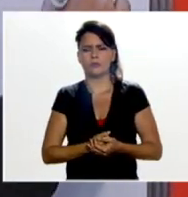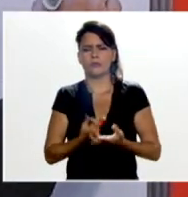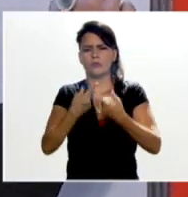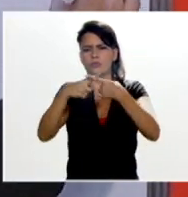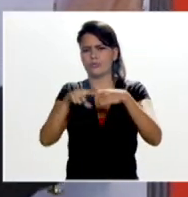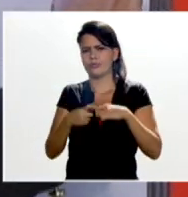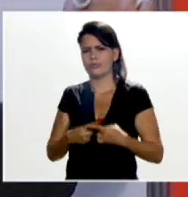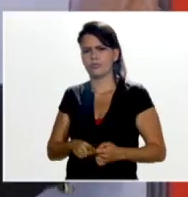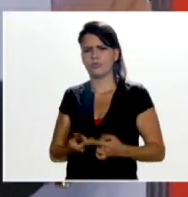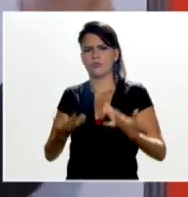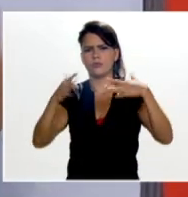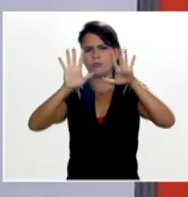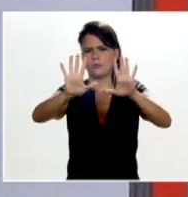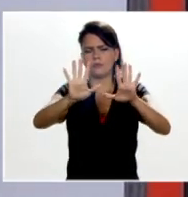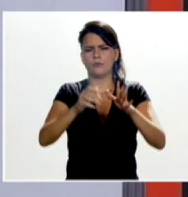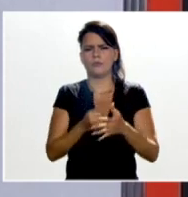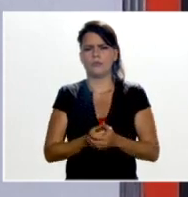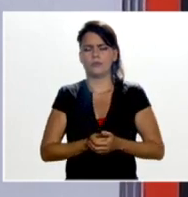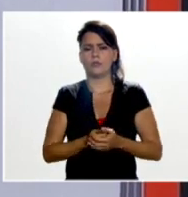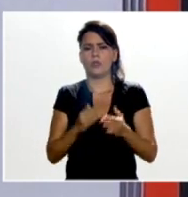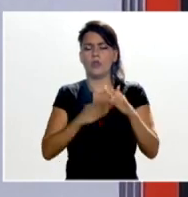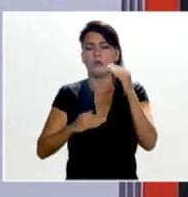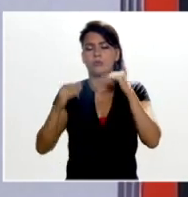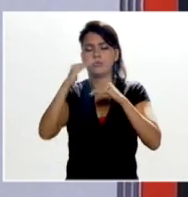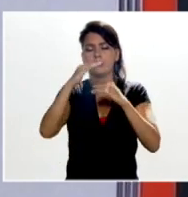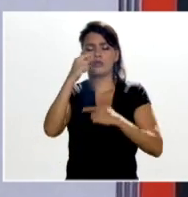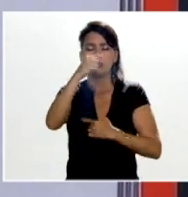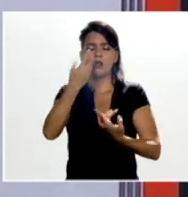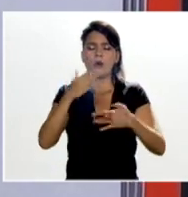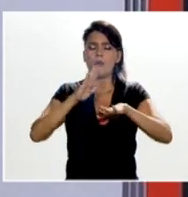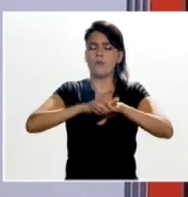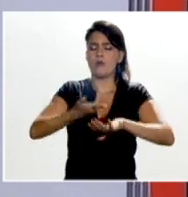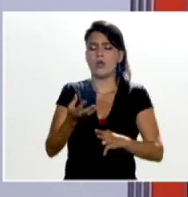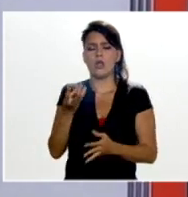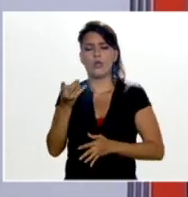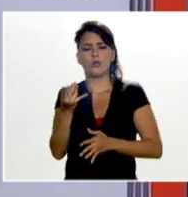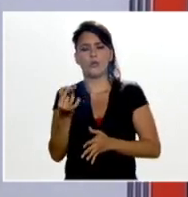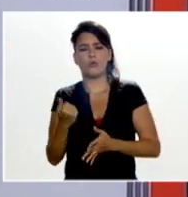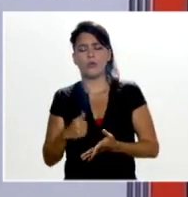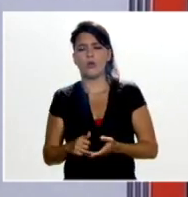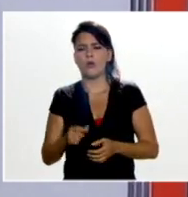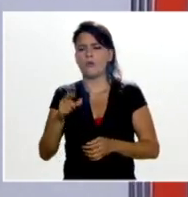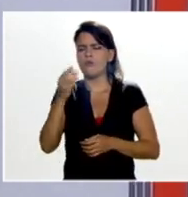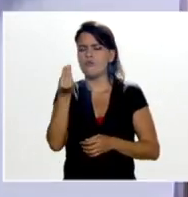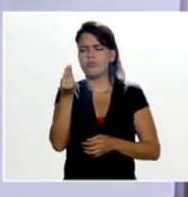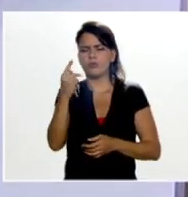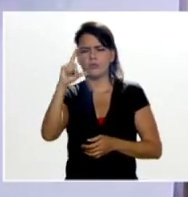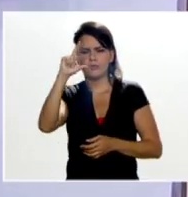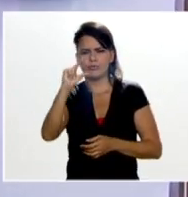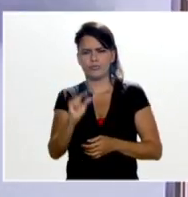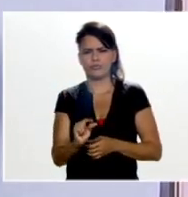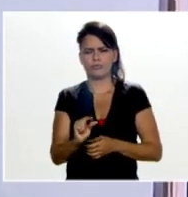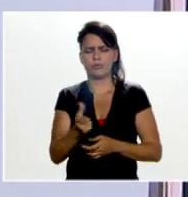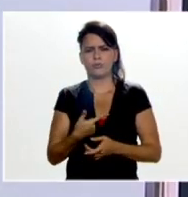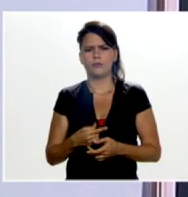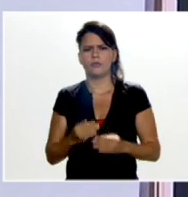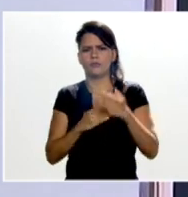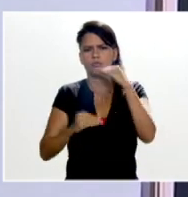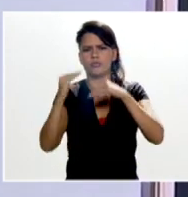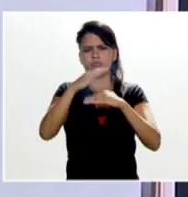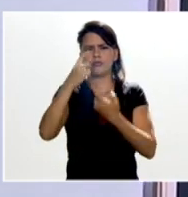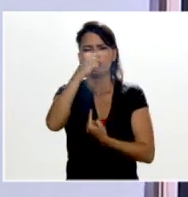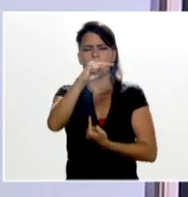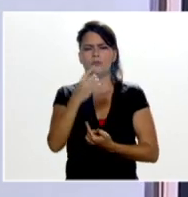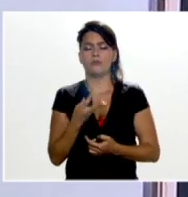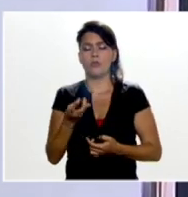por 10. El exponente va a ser negativo porque el número es muy pequeño, el exponente va a ser negativo. Vamos